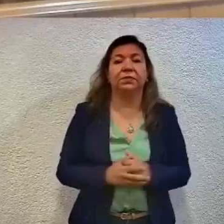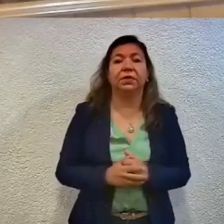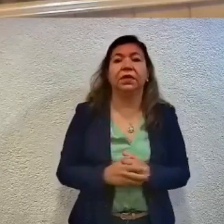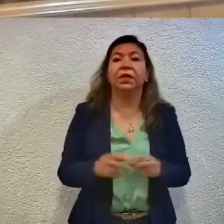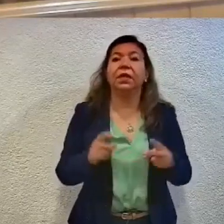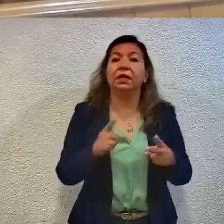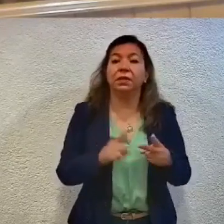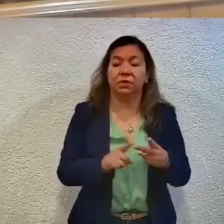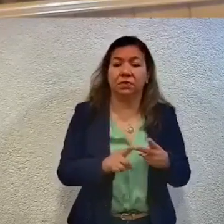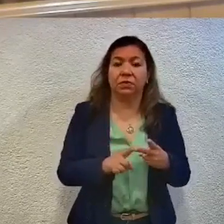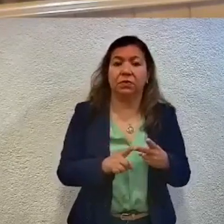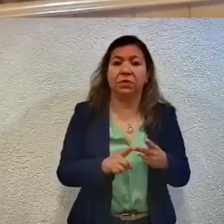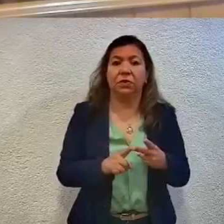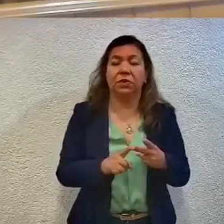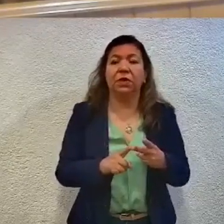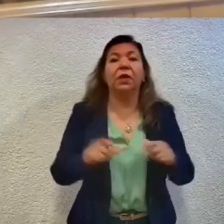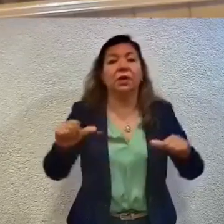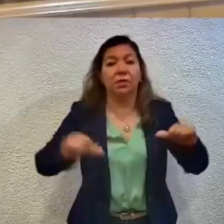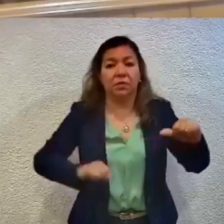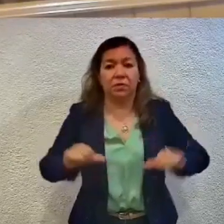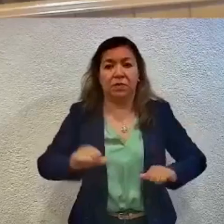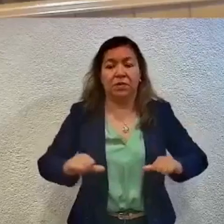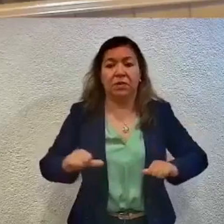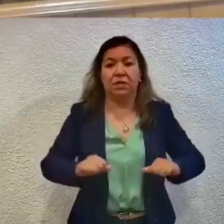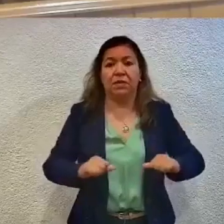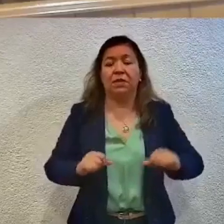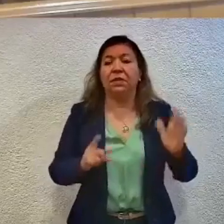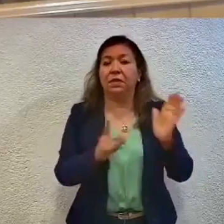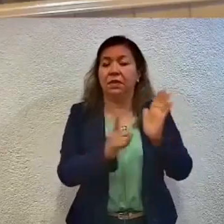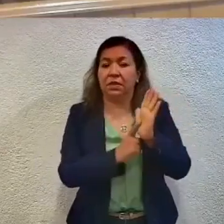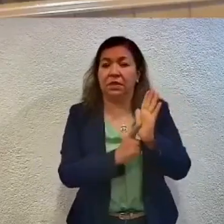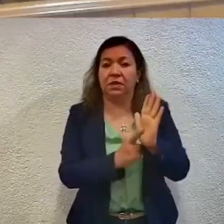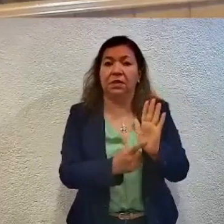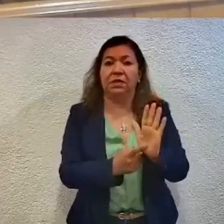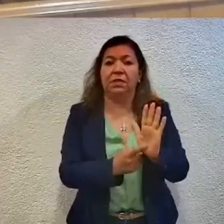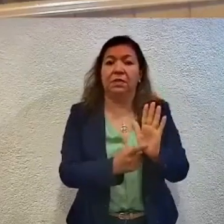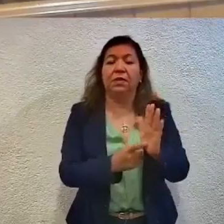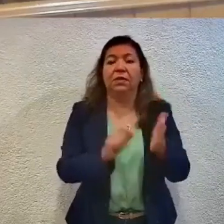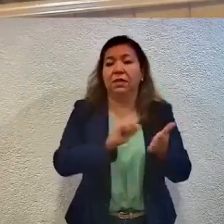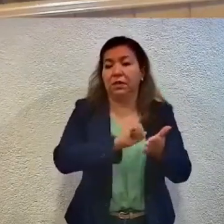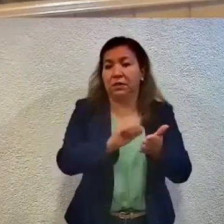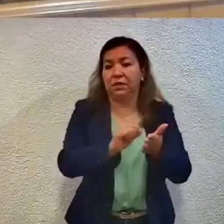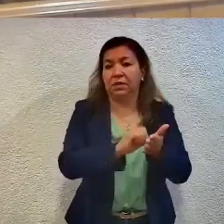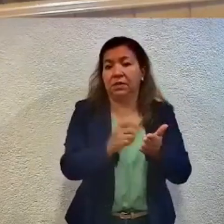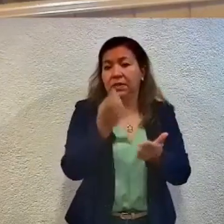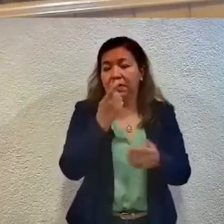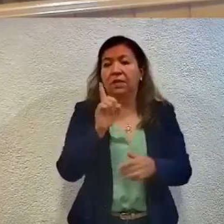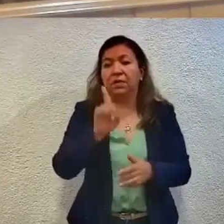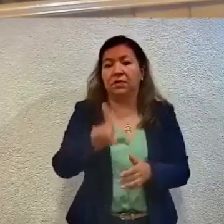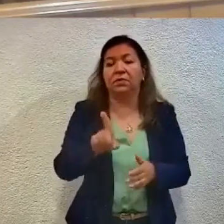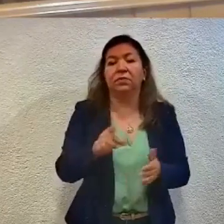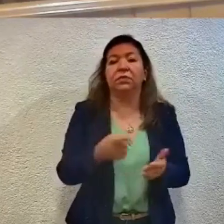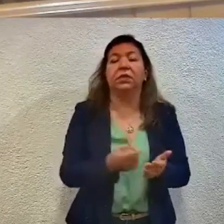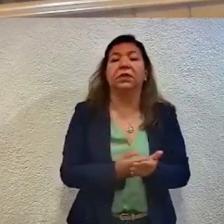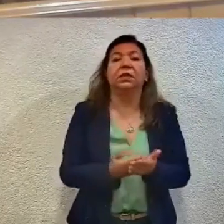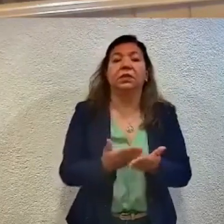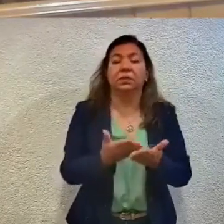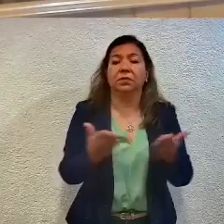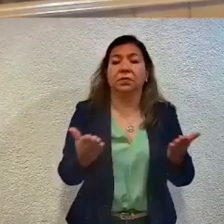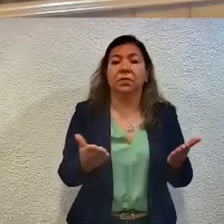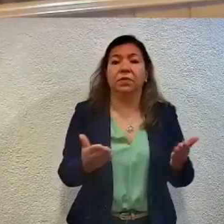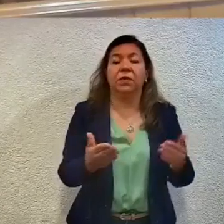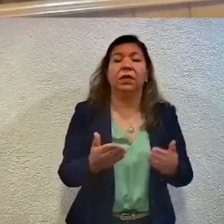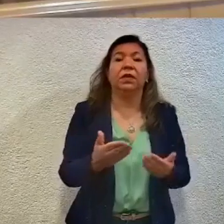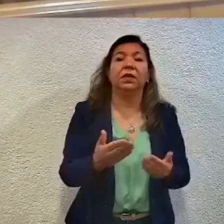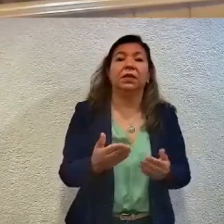correspondiente. En segundo lugar, en el proyecto se señala que la autoridad responsable, ante la ambigüedad del escrito presentado por el apelante,